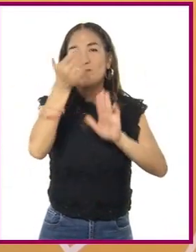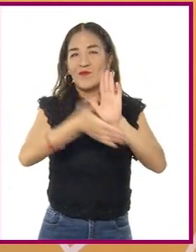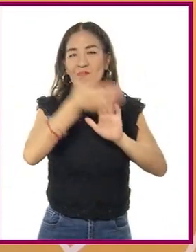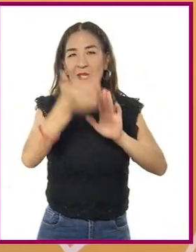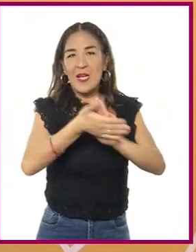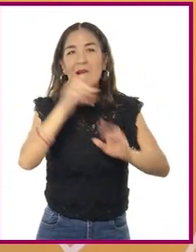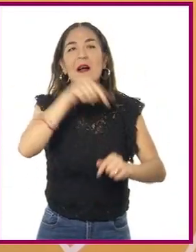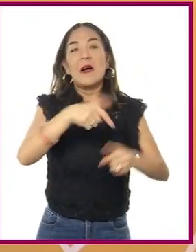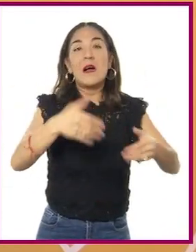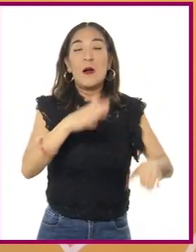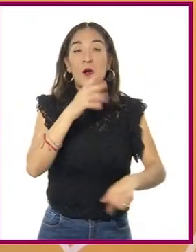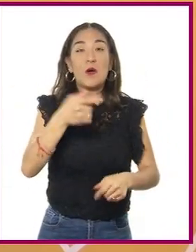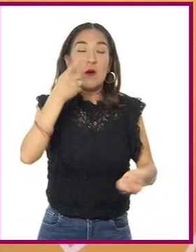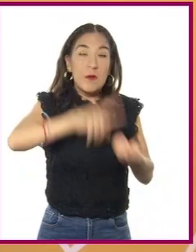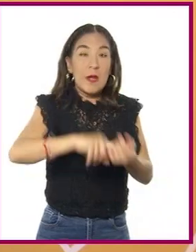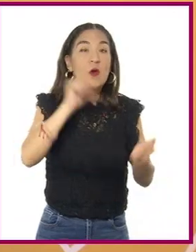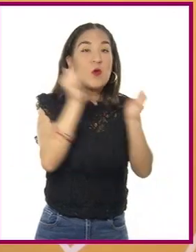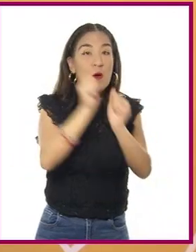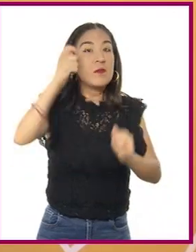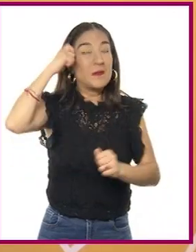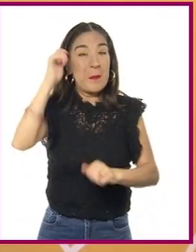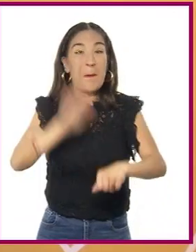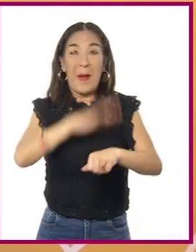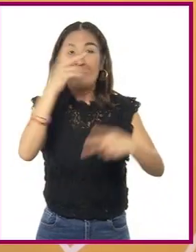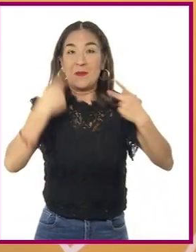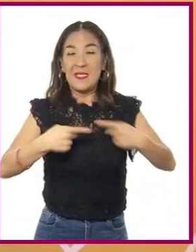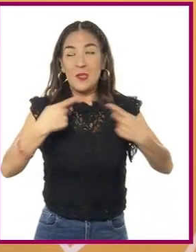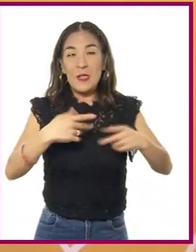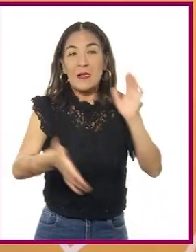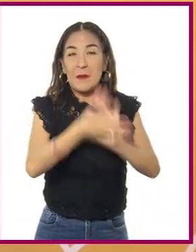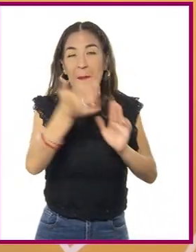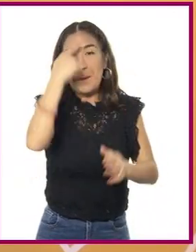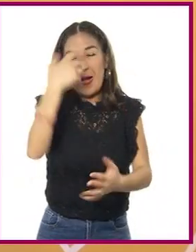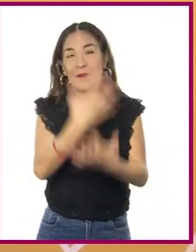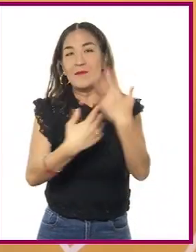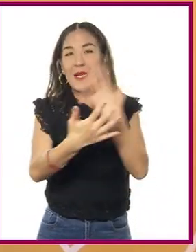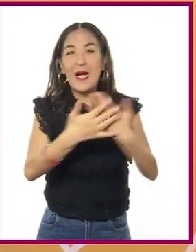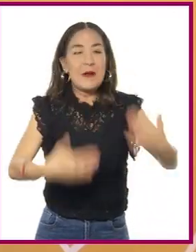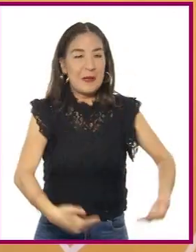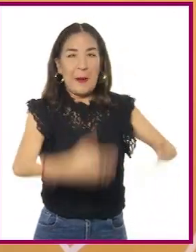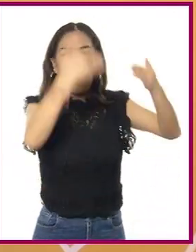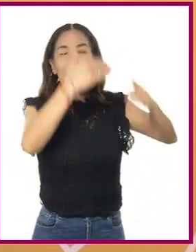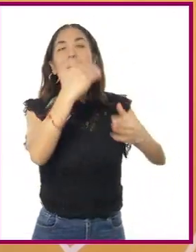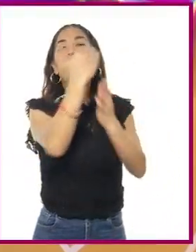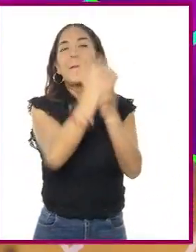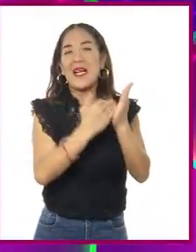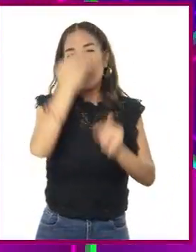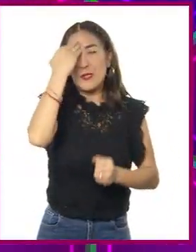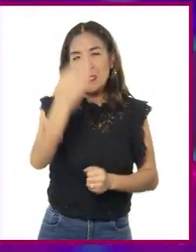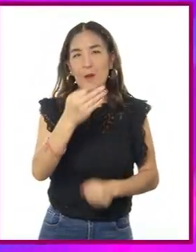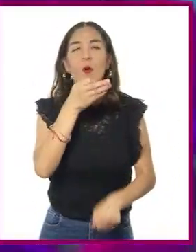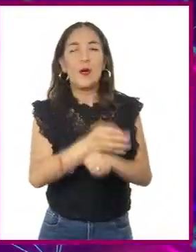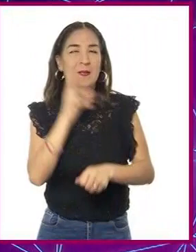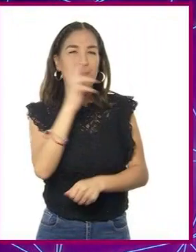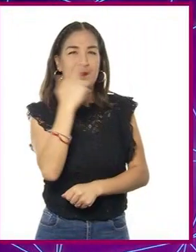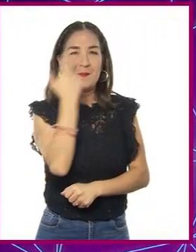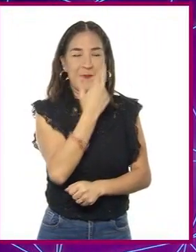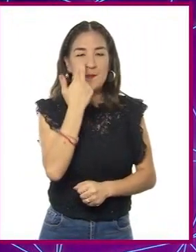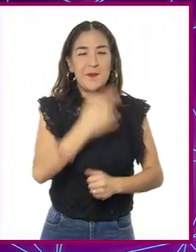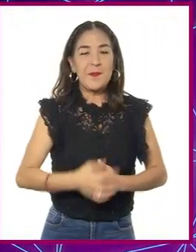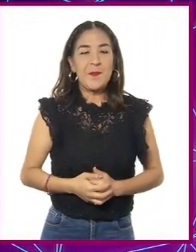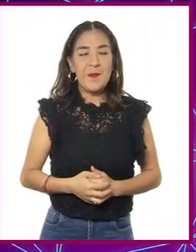entre más albañiles participen, menor será el tiempo de construcción. Y para ello se analiza la siguiente gráfica. En